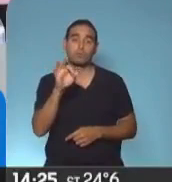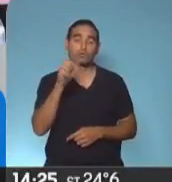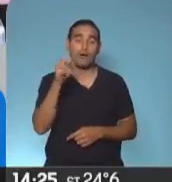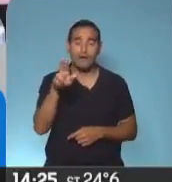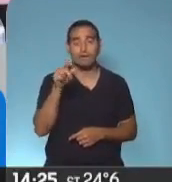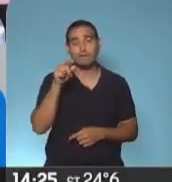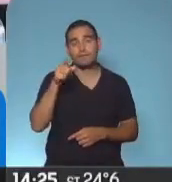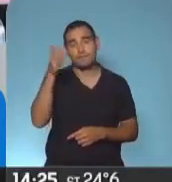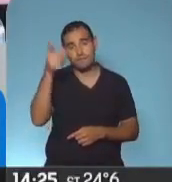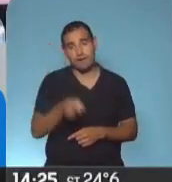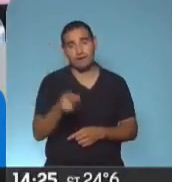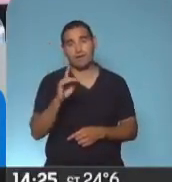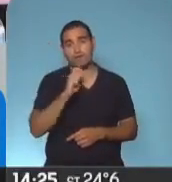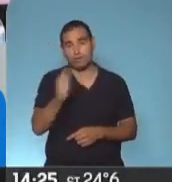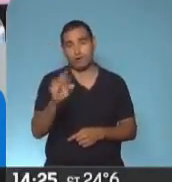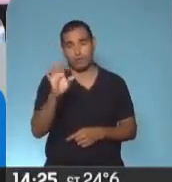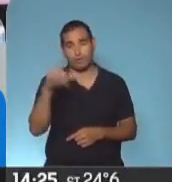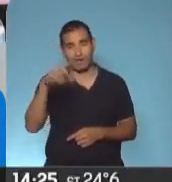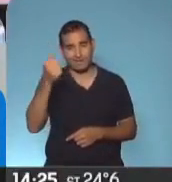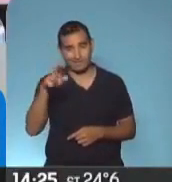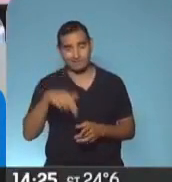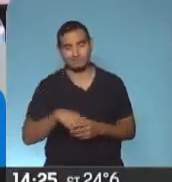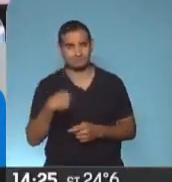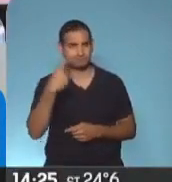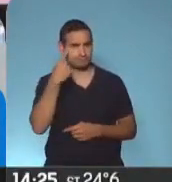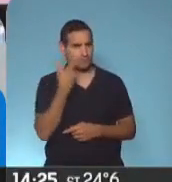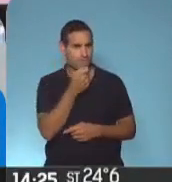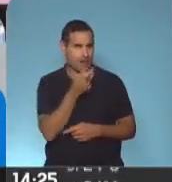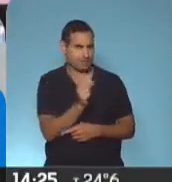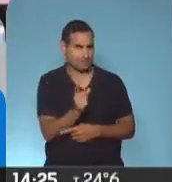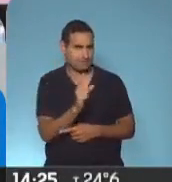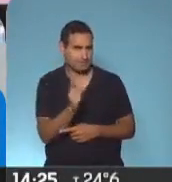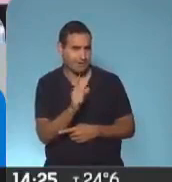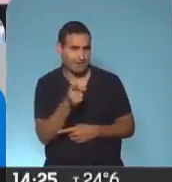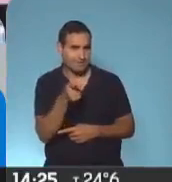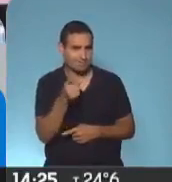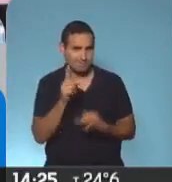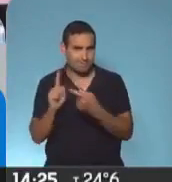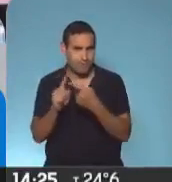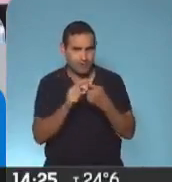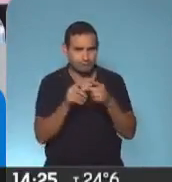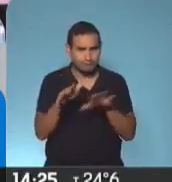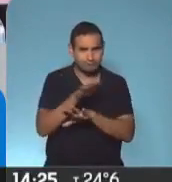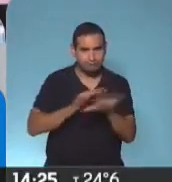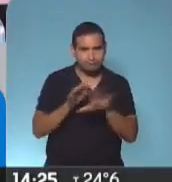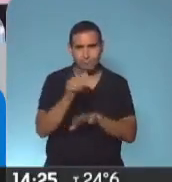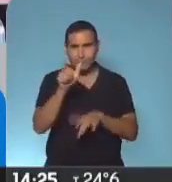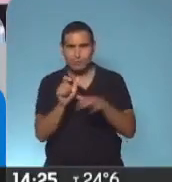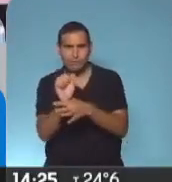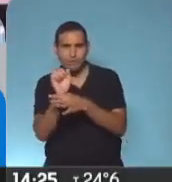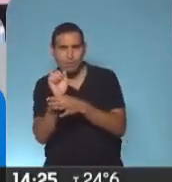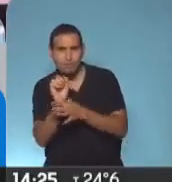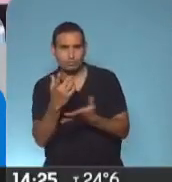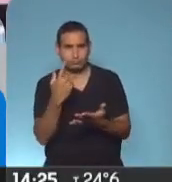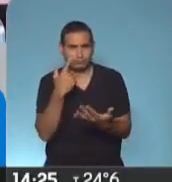www.cruzroja.org.ar/doná. Perfecto. Me imagino que no ha sido para nada sencillo ni fácil de coordinar tantos artistas tan